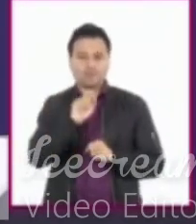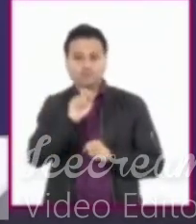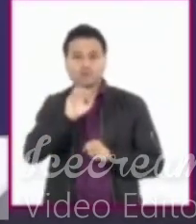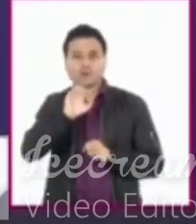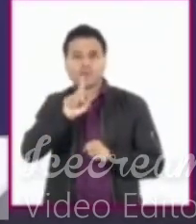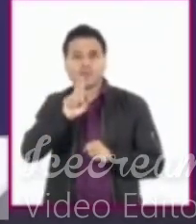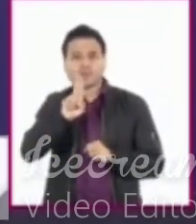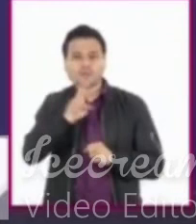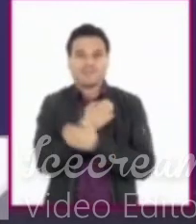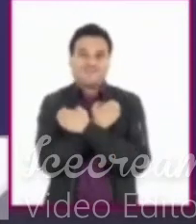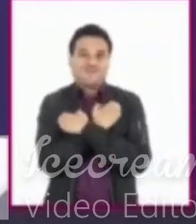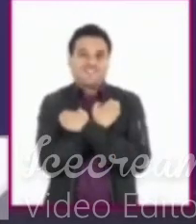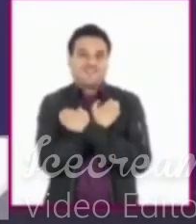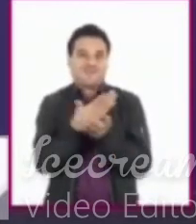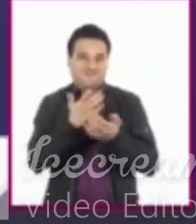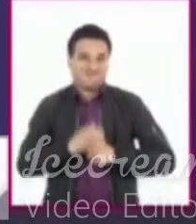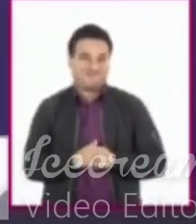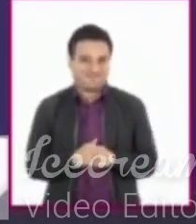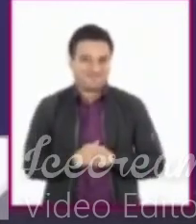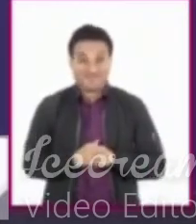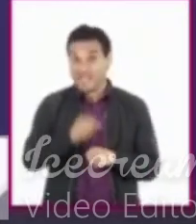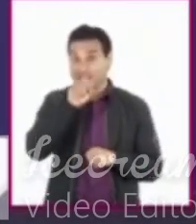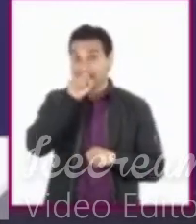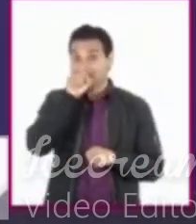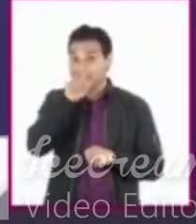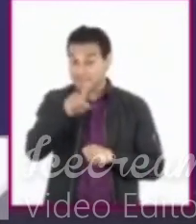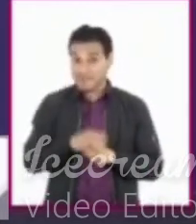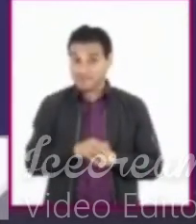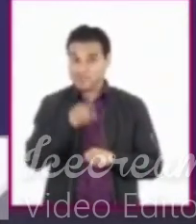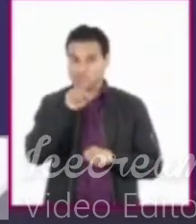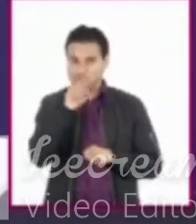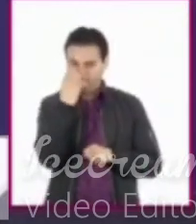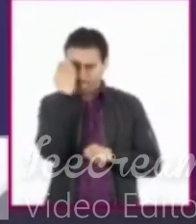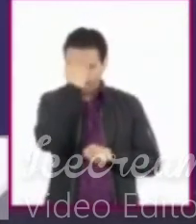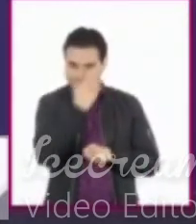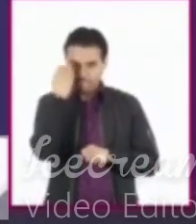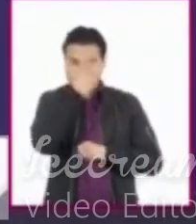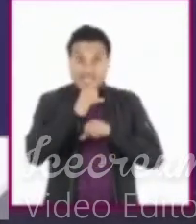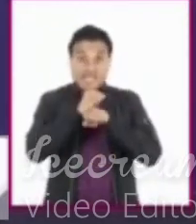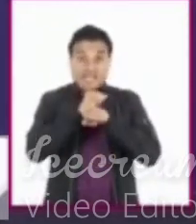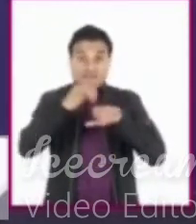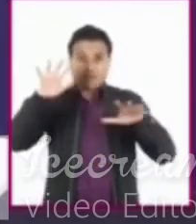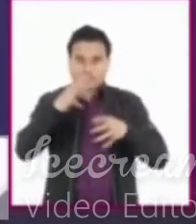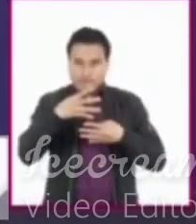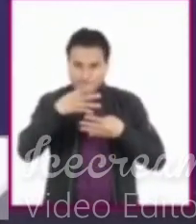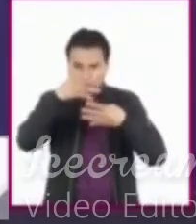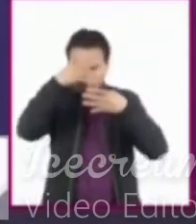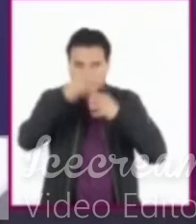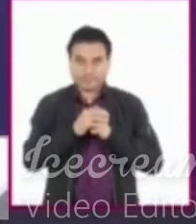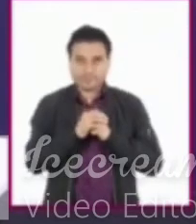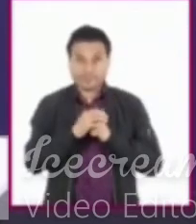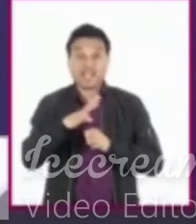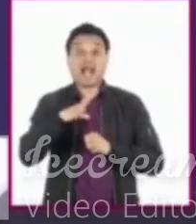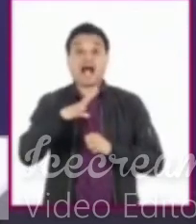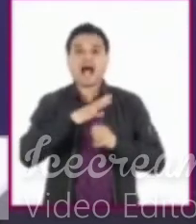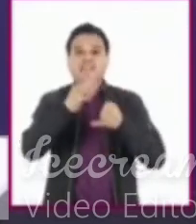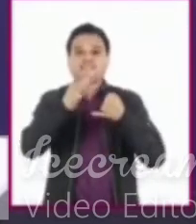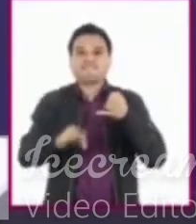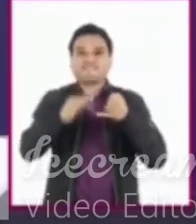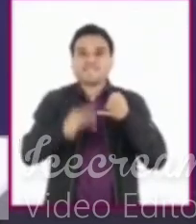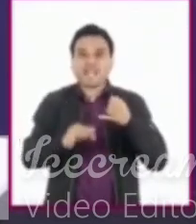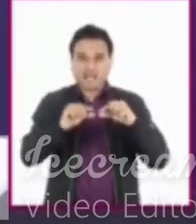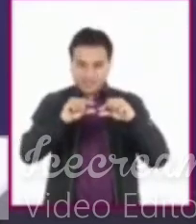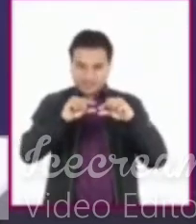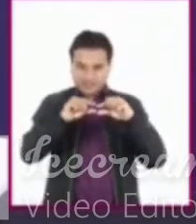a educación. También debes verificar que las fuentes que consultes cuenten con referencias bibliográficas,